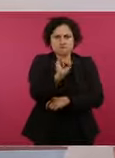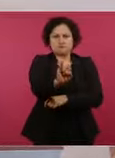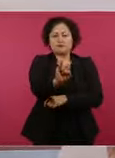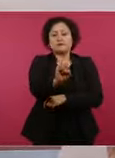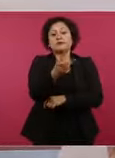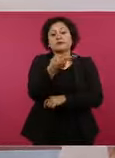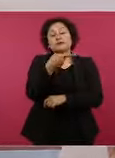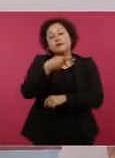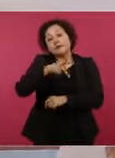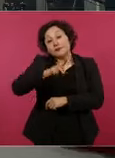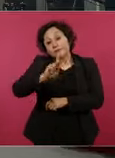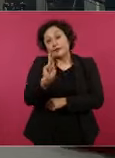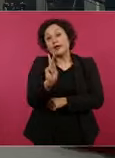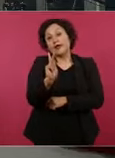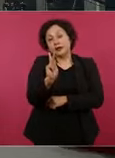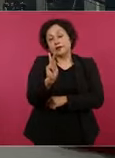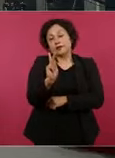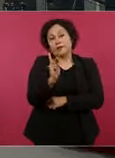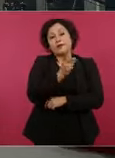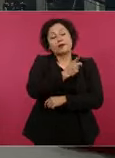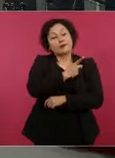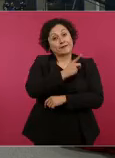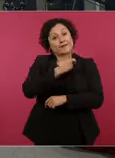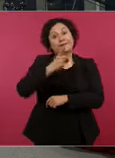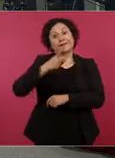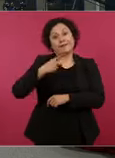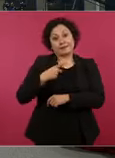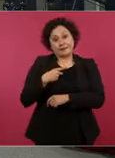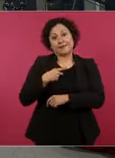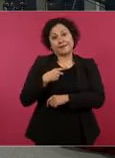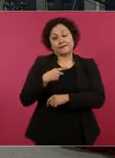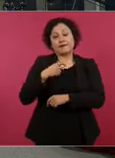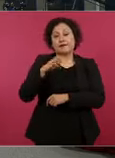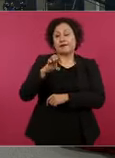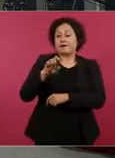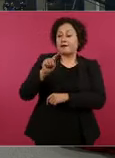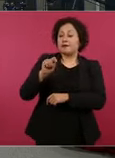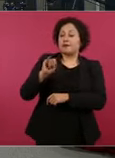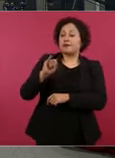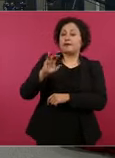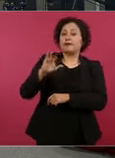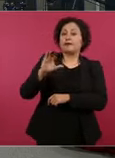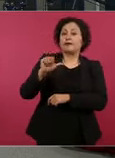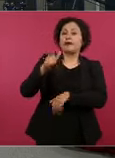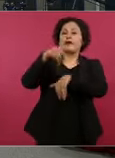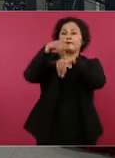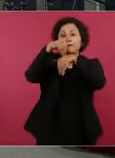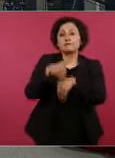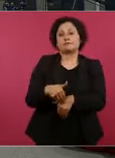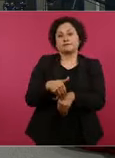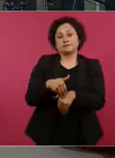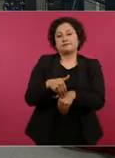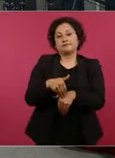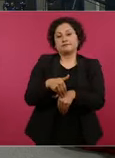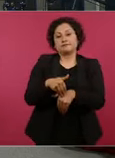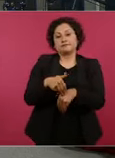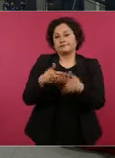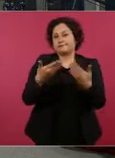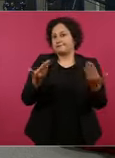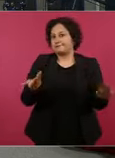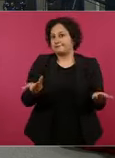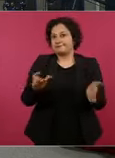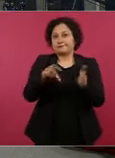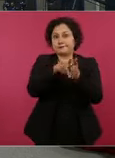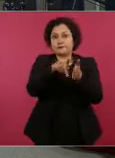la obligación de actuar con ética. El periodismo es